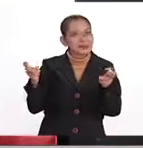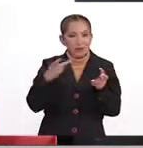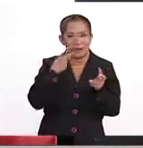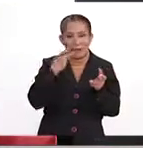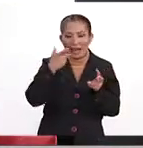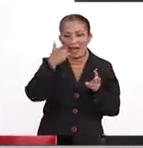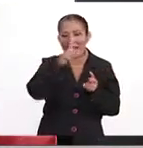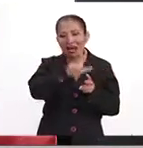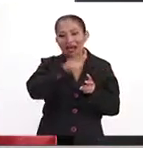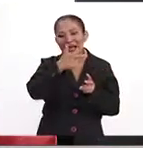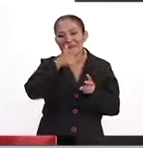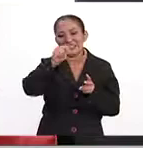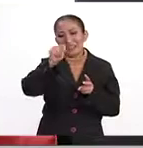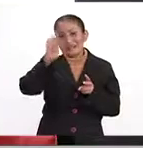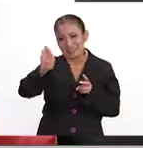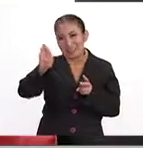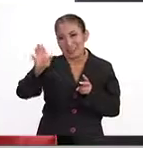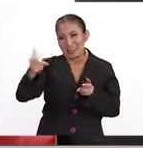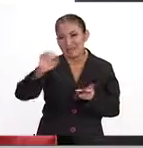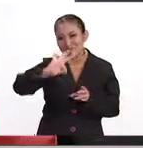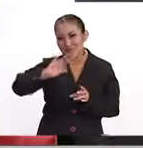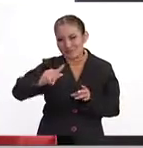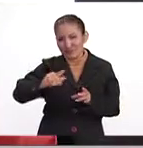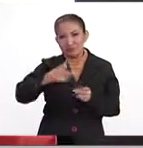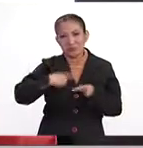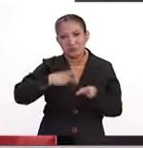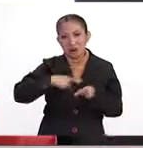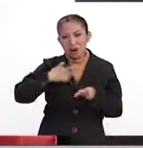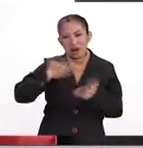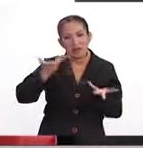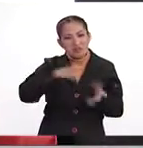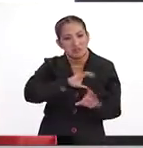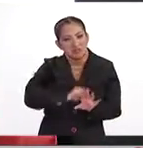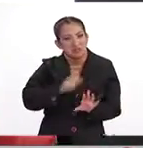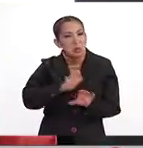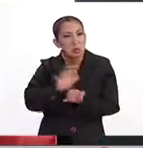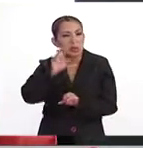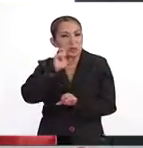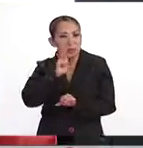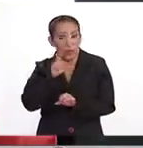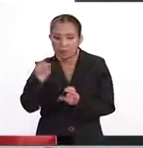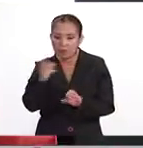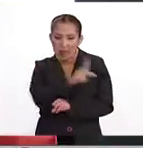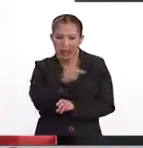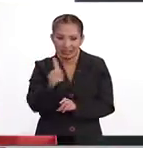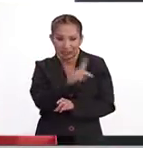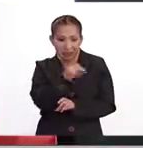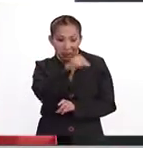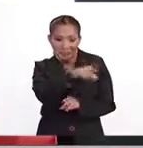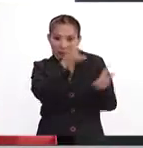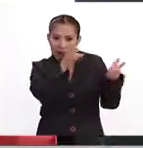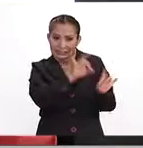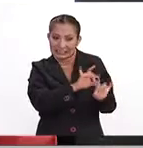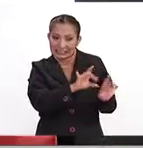de LGTB, ¿no? de la homosexualidad y las preferencias sexuales. Este es otro similar, yo creo, donde